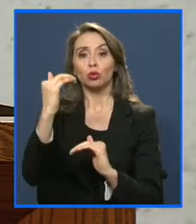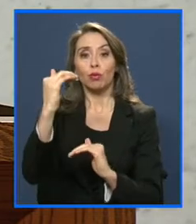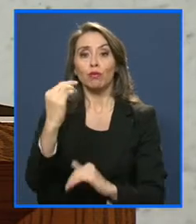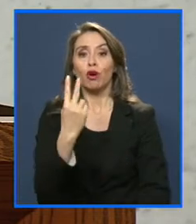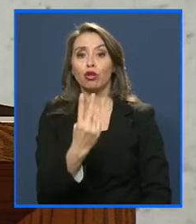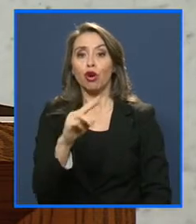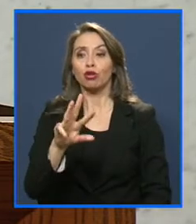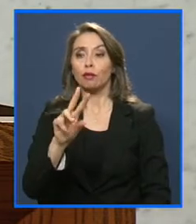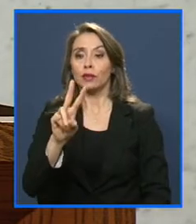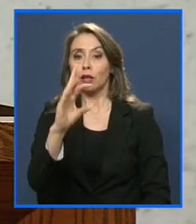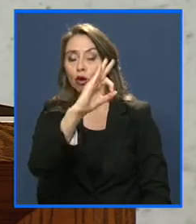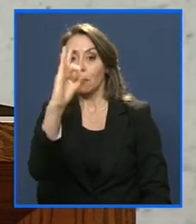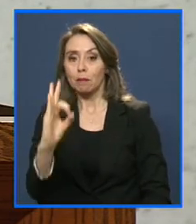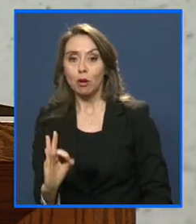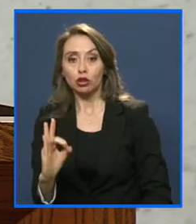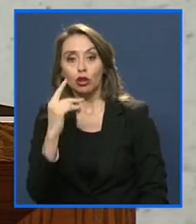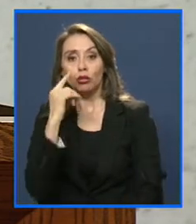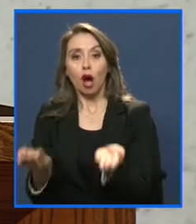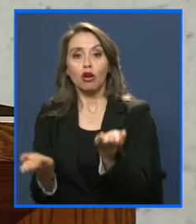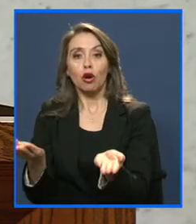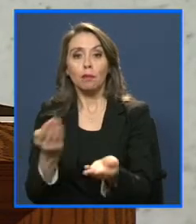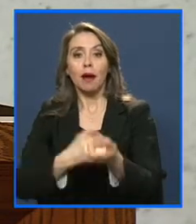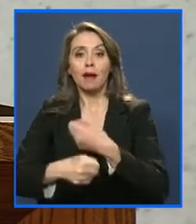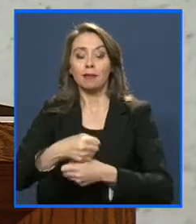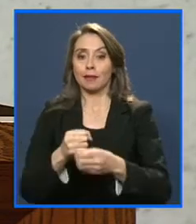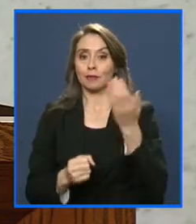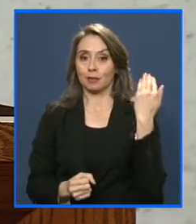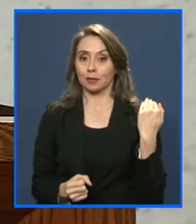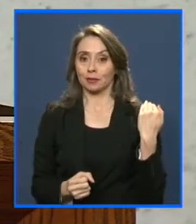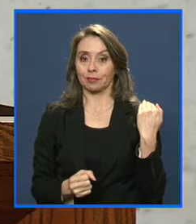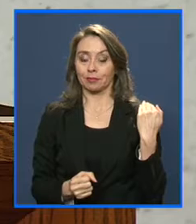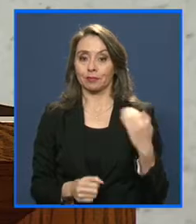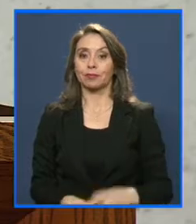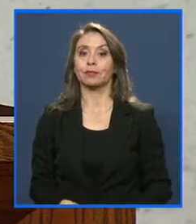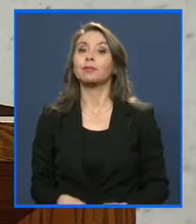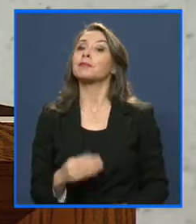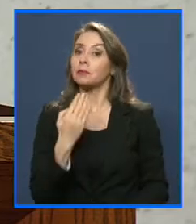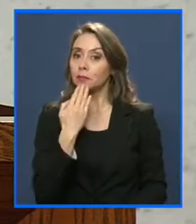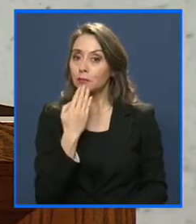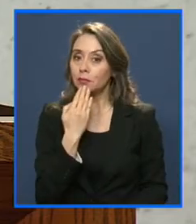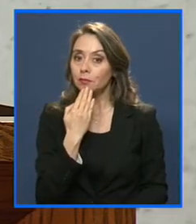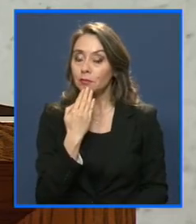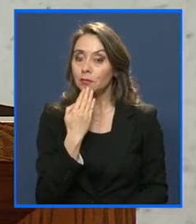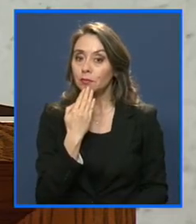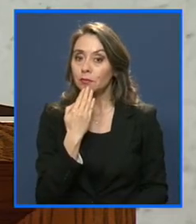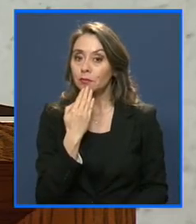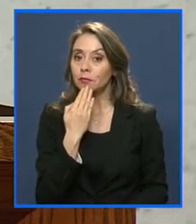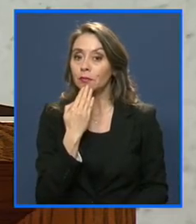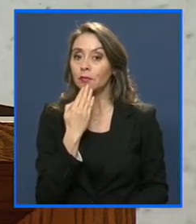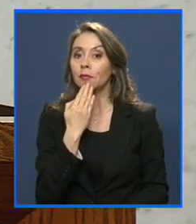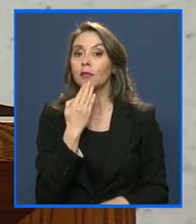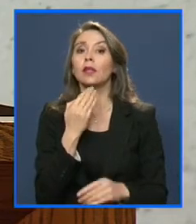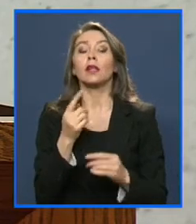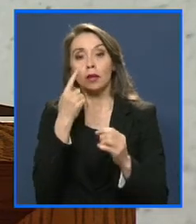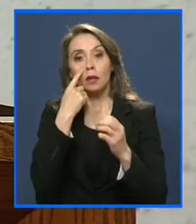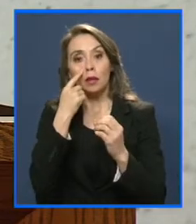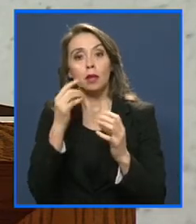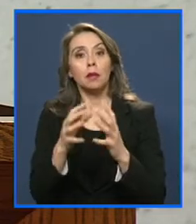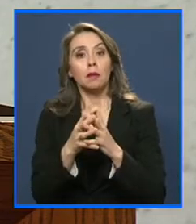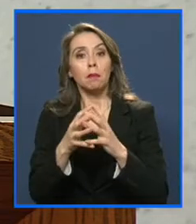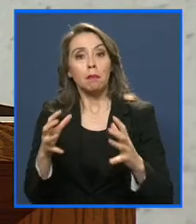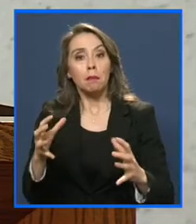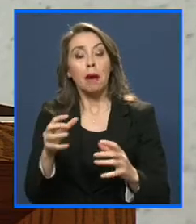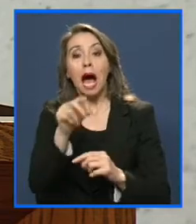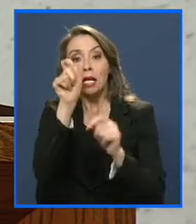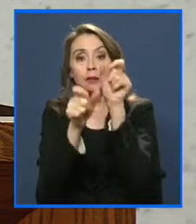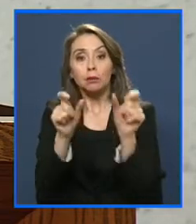292 por ciento respecto del año anterior también en el plano del notable aumento de la presencia virtual